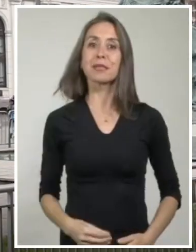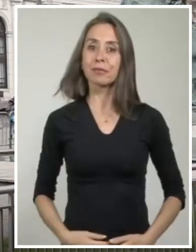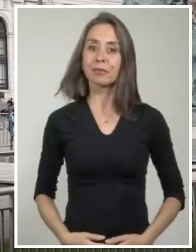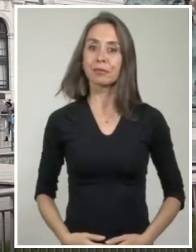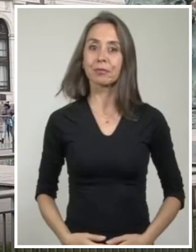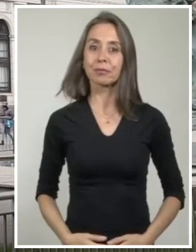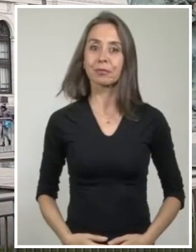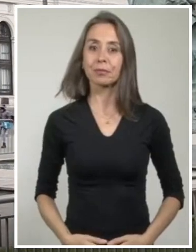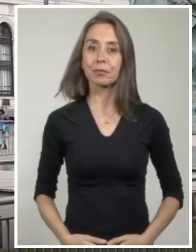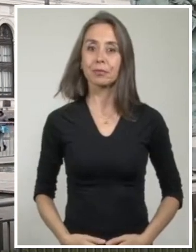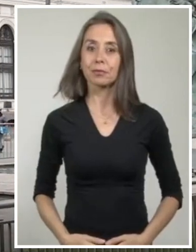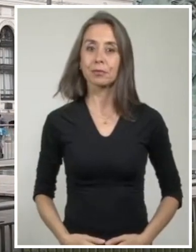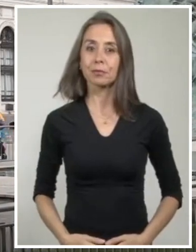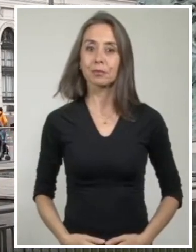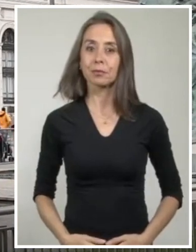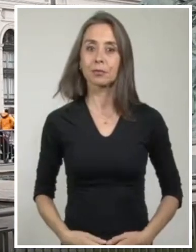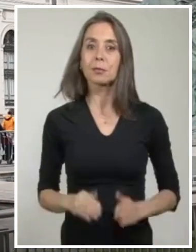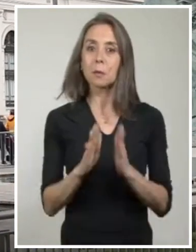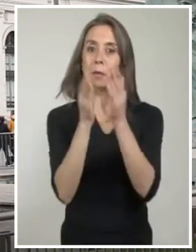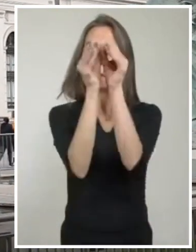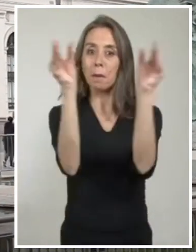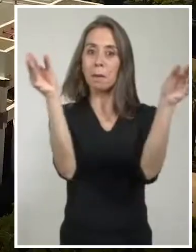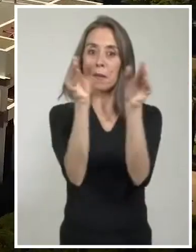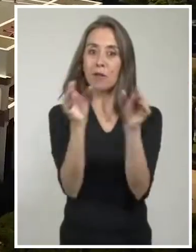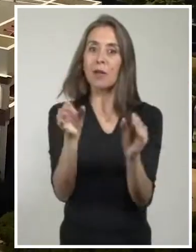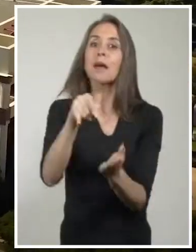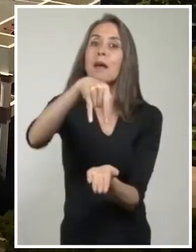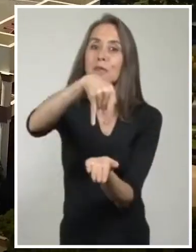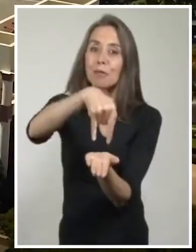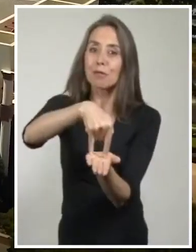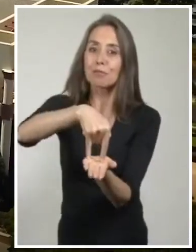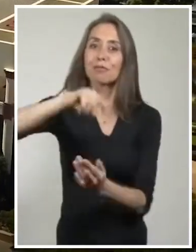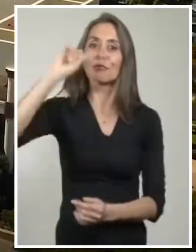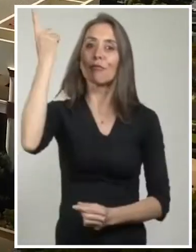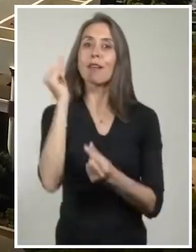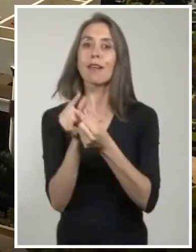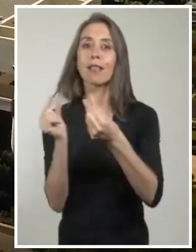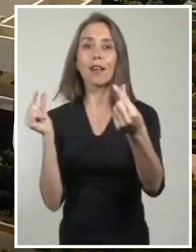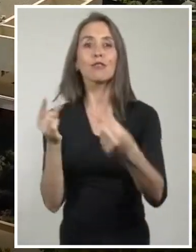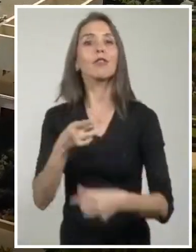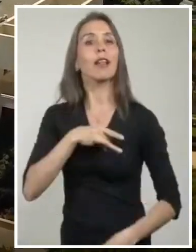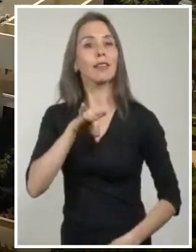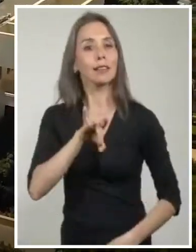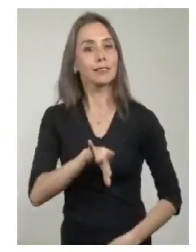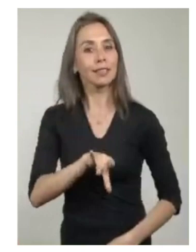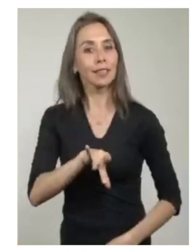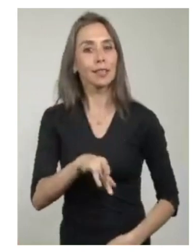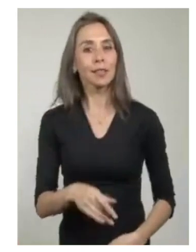Biblioteca del Congreso Nacional de Chile.